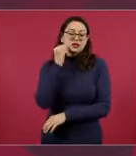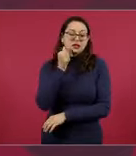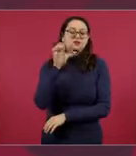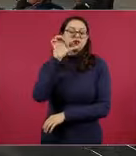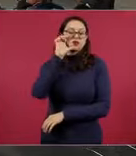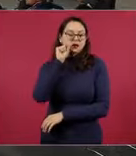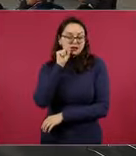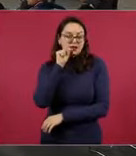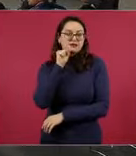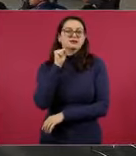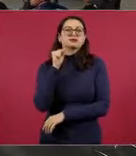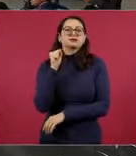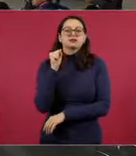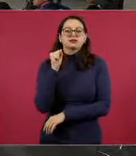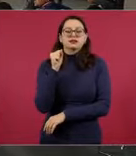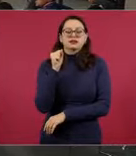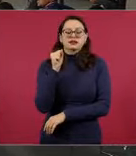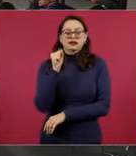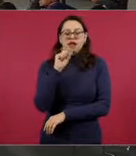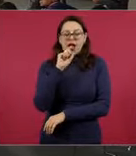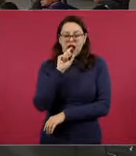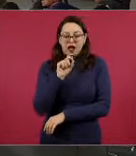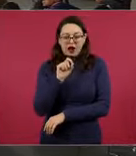naranja, guaya,